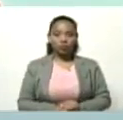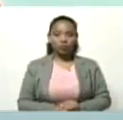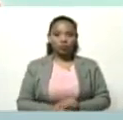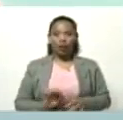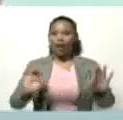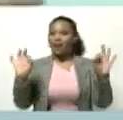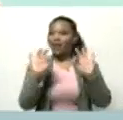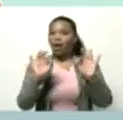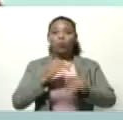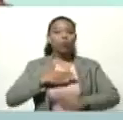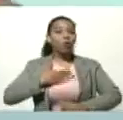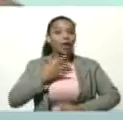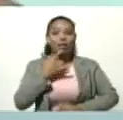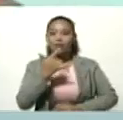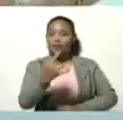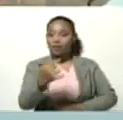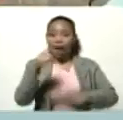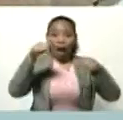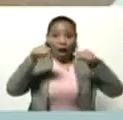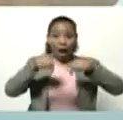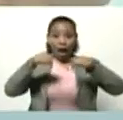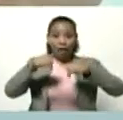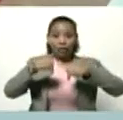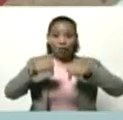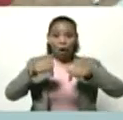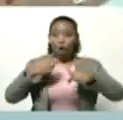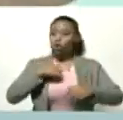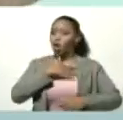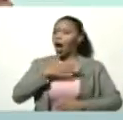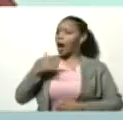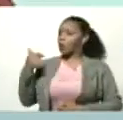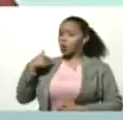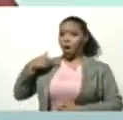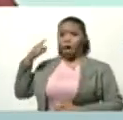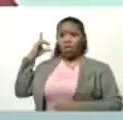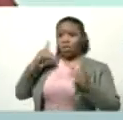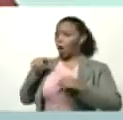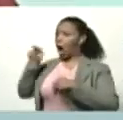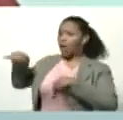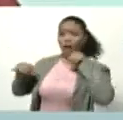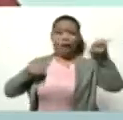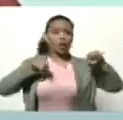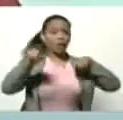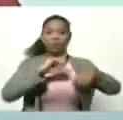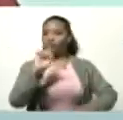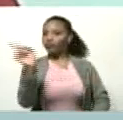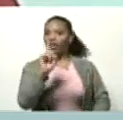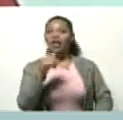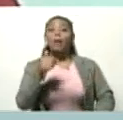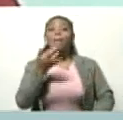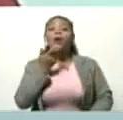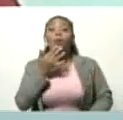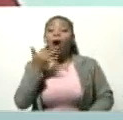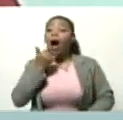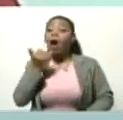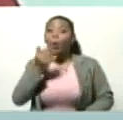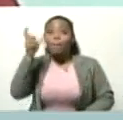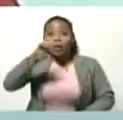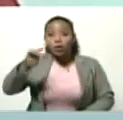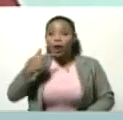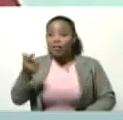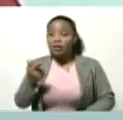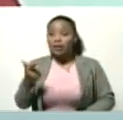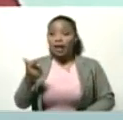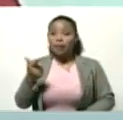Nadie puede decir, estos son los que queremos en la comunidad. Quien haga eso no está en la